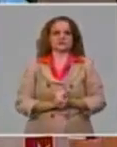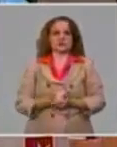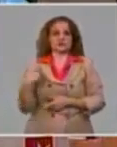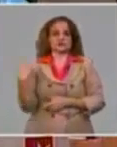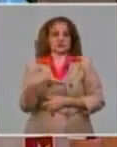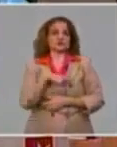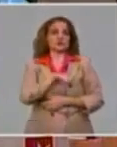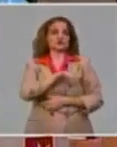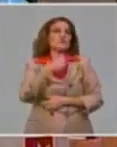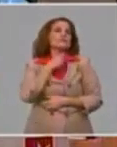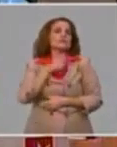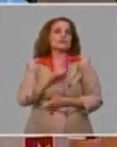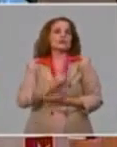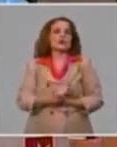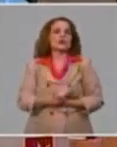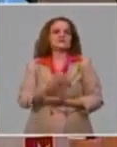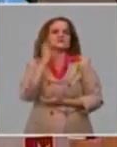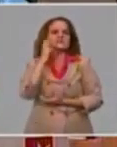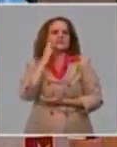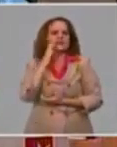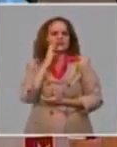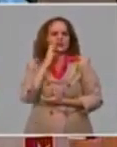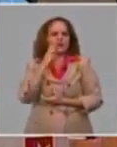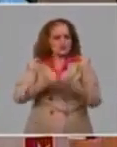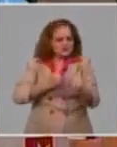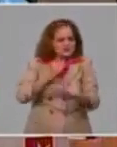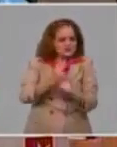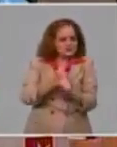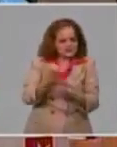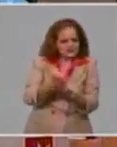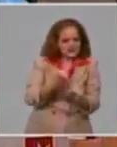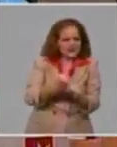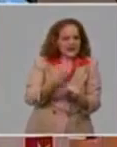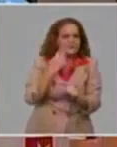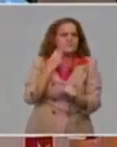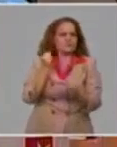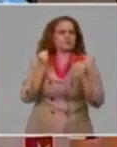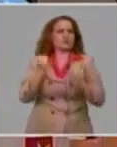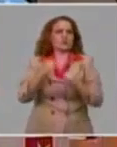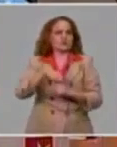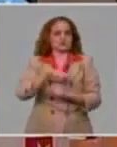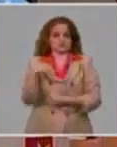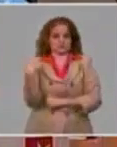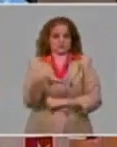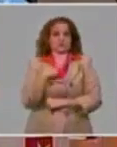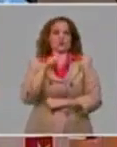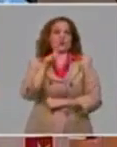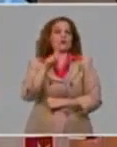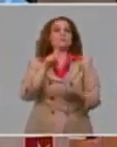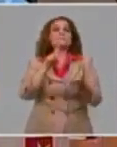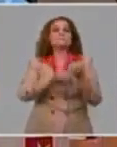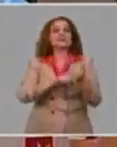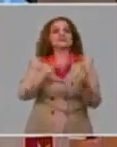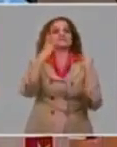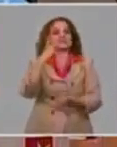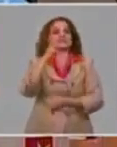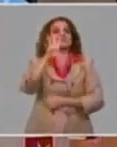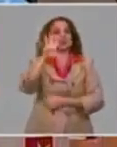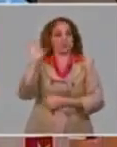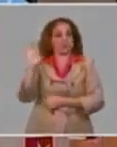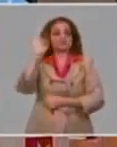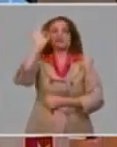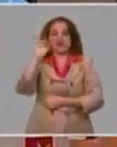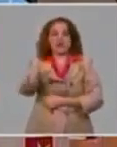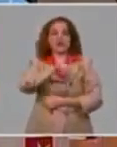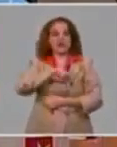cementos muy puro. Nosotros tenemos un cemento muy bueno que es el P350, pero es un cemento estructural y mucha gente lo usa